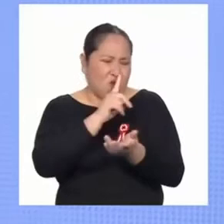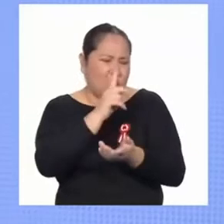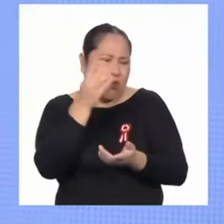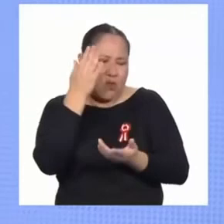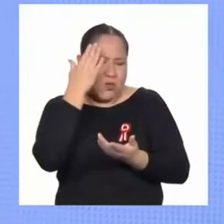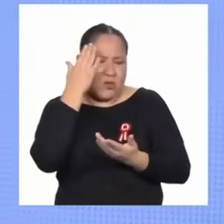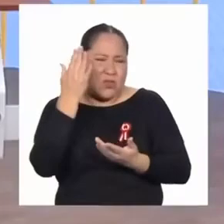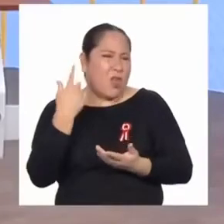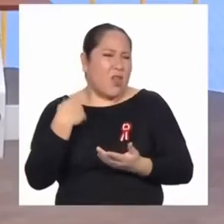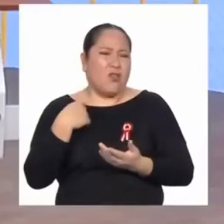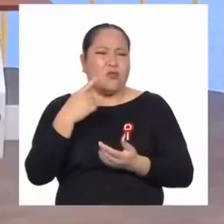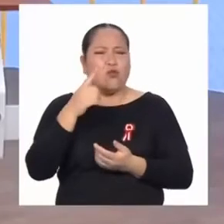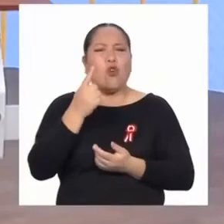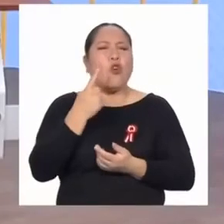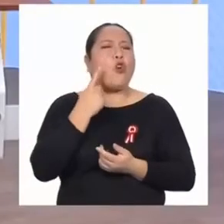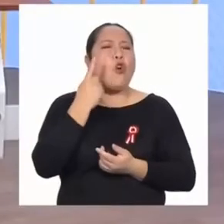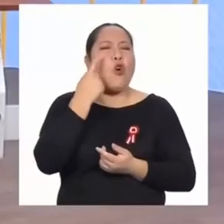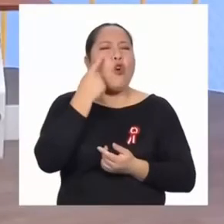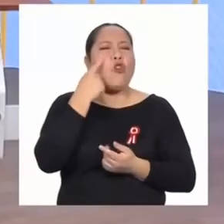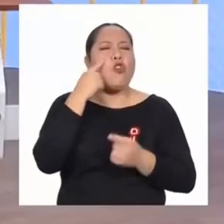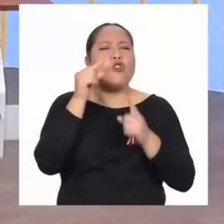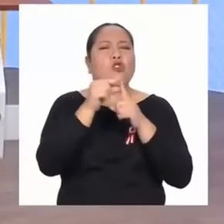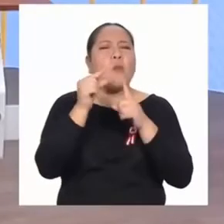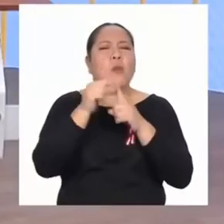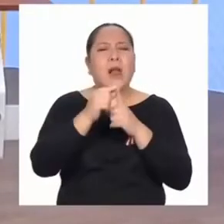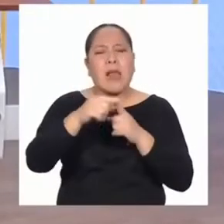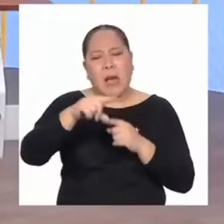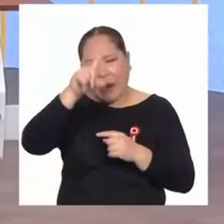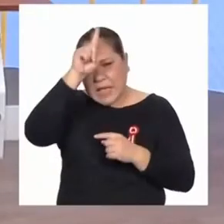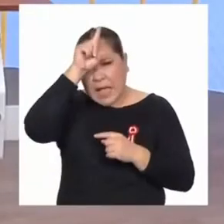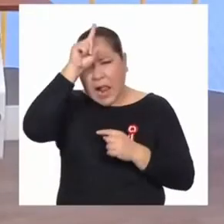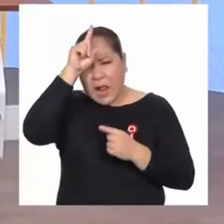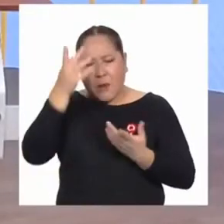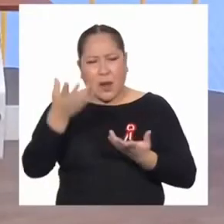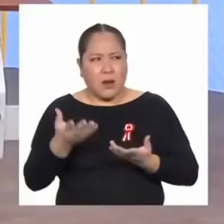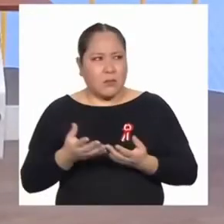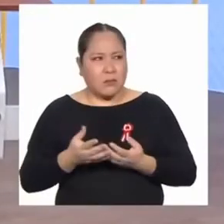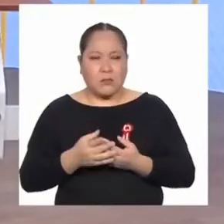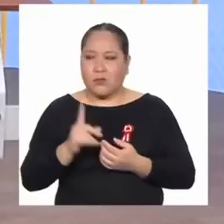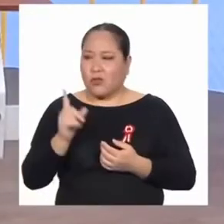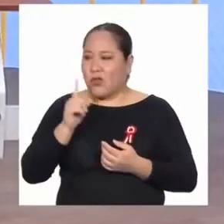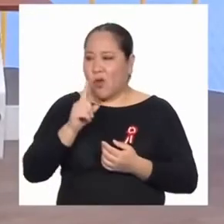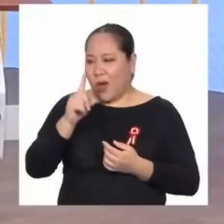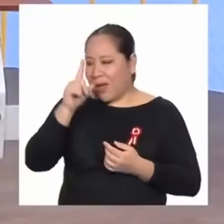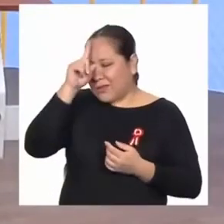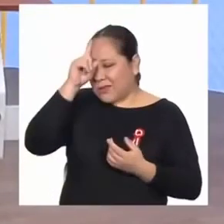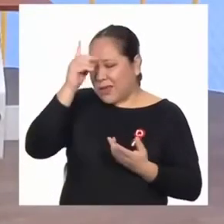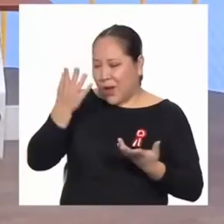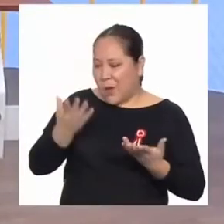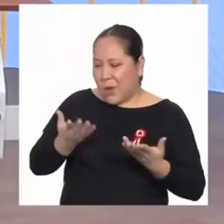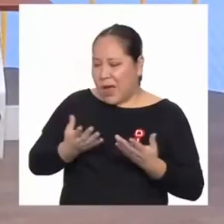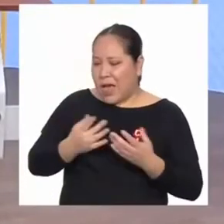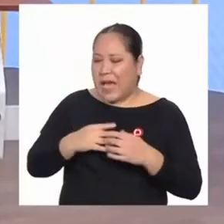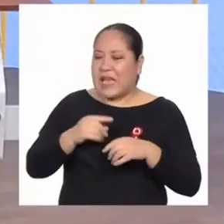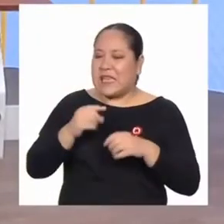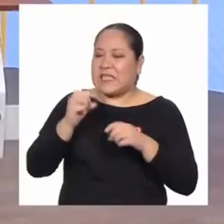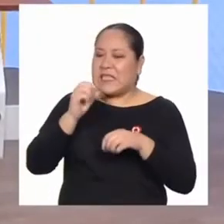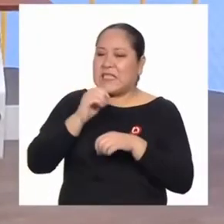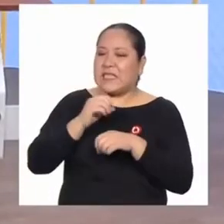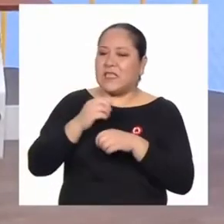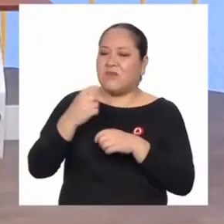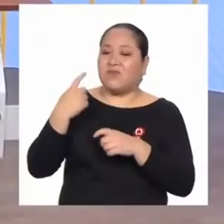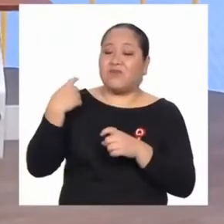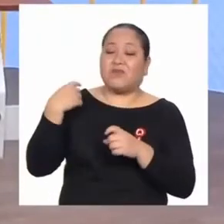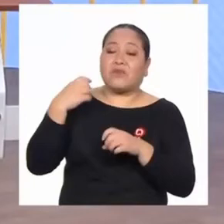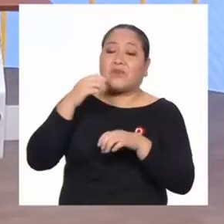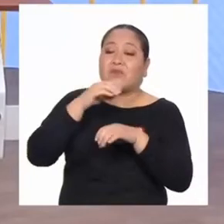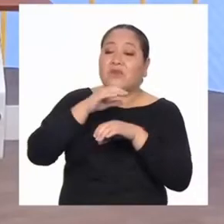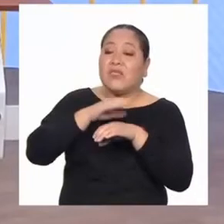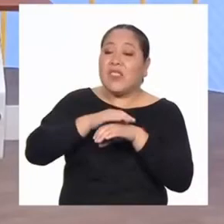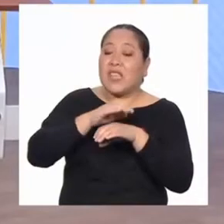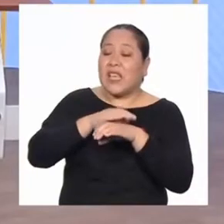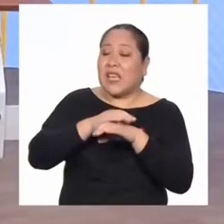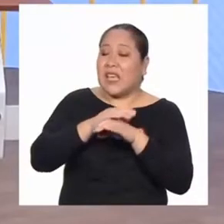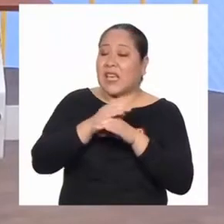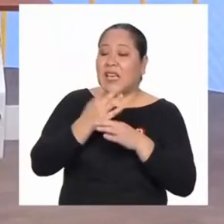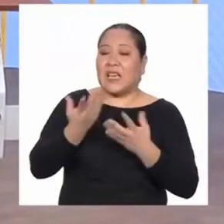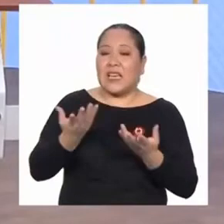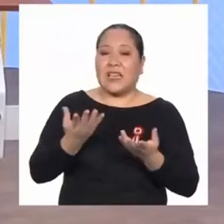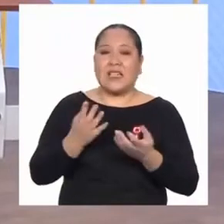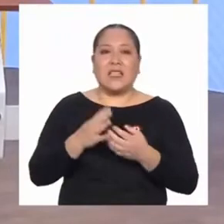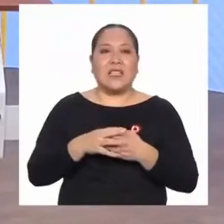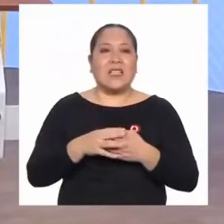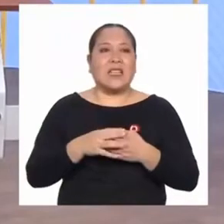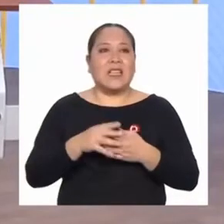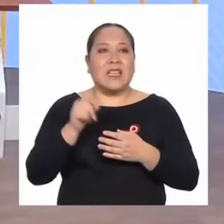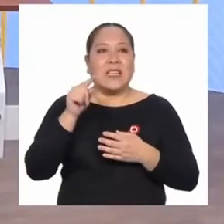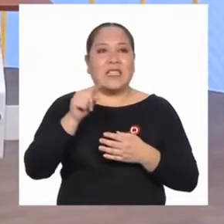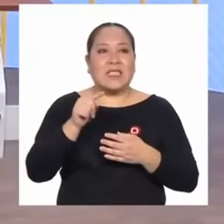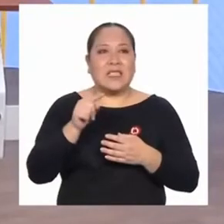alemán y los alemanes inglés y se refiere a una historieta de lo que veríamos